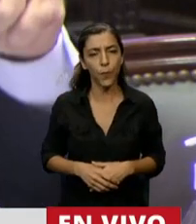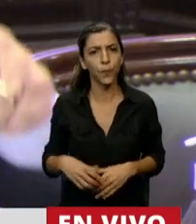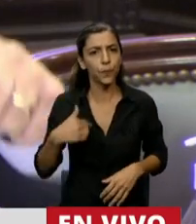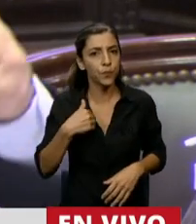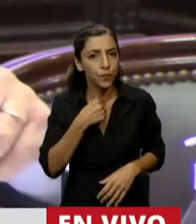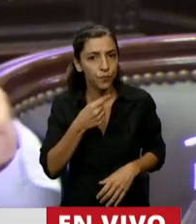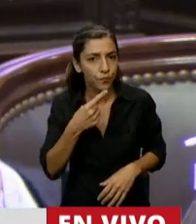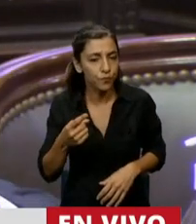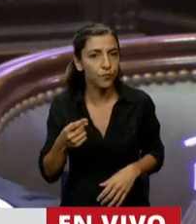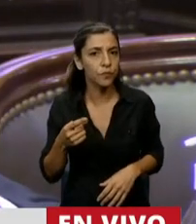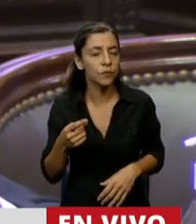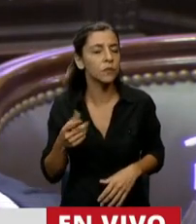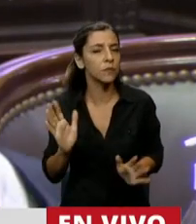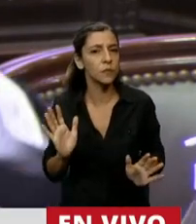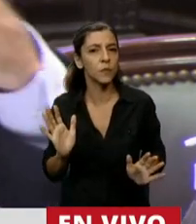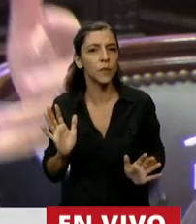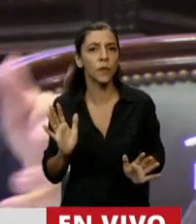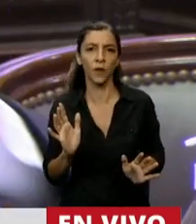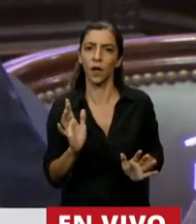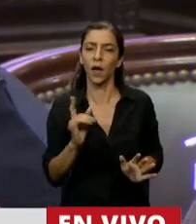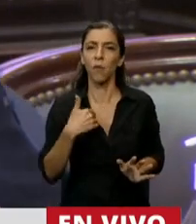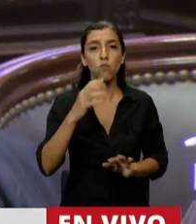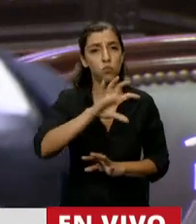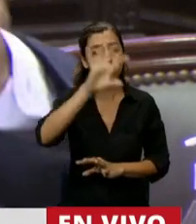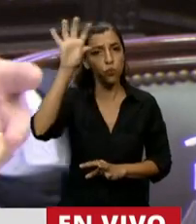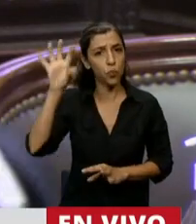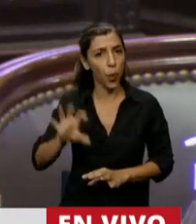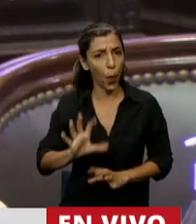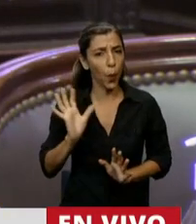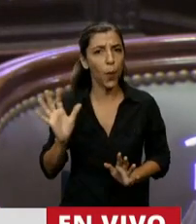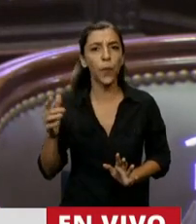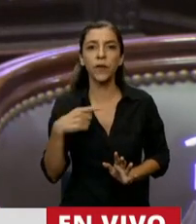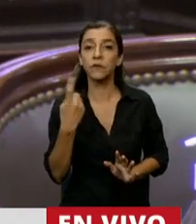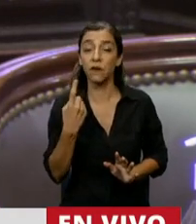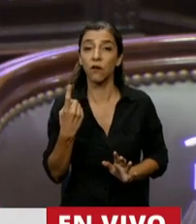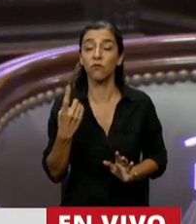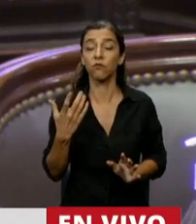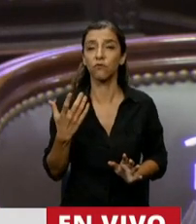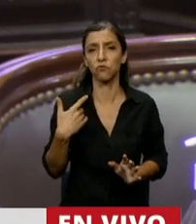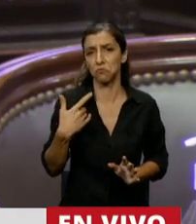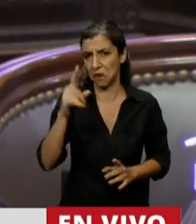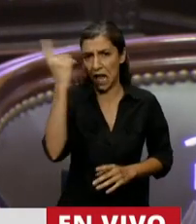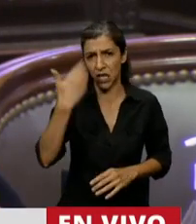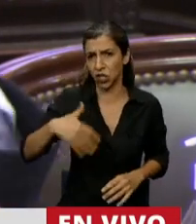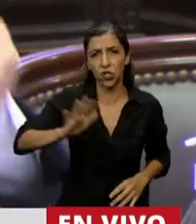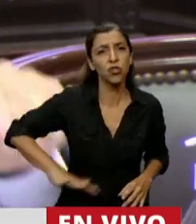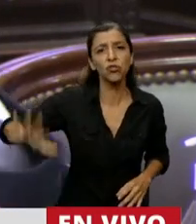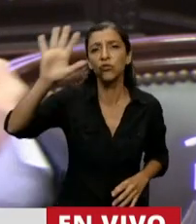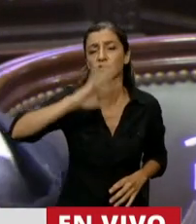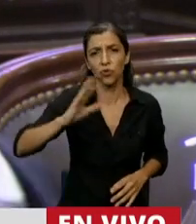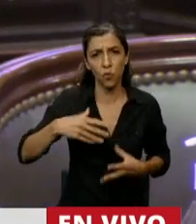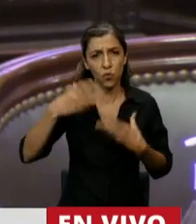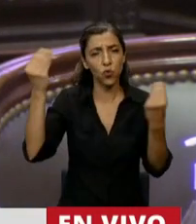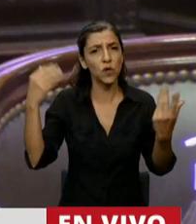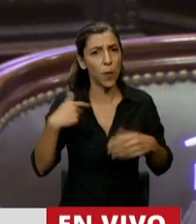Yo les puedo asegurar que las terceras fuerzas que nacemos en las provincias o que nacen en la nación para que en los